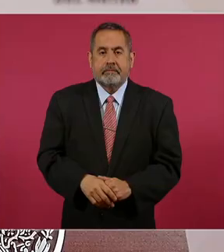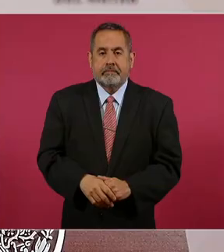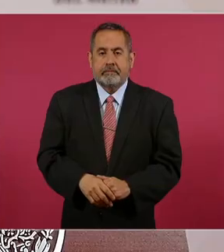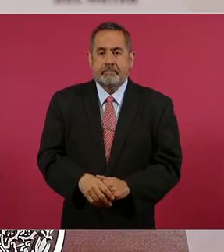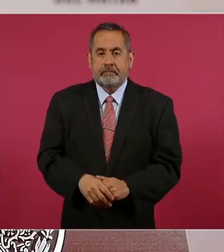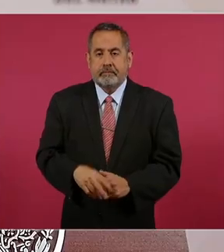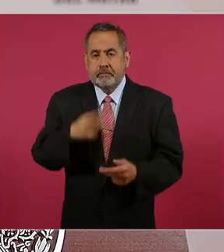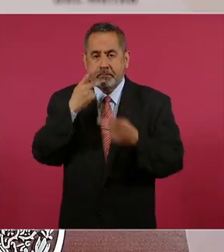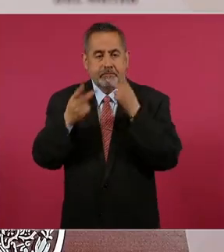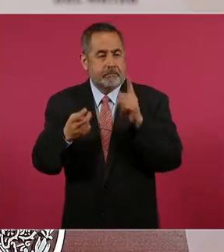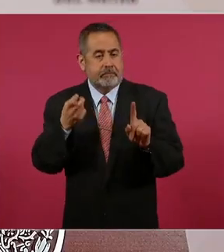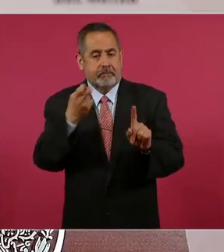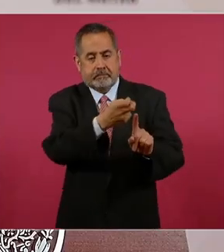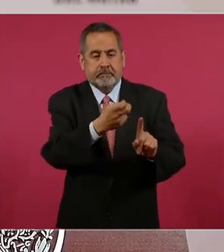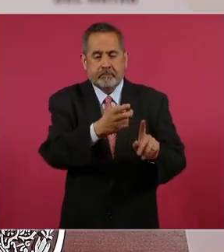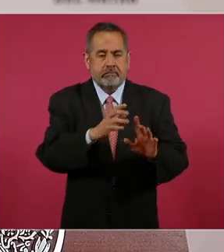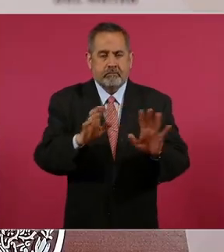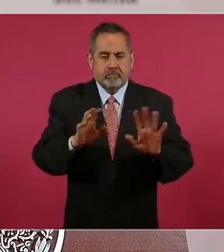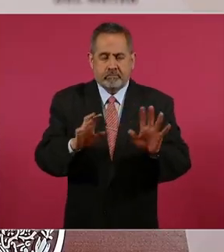acusar desde aquí